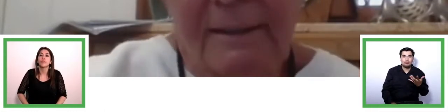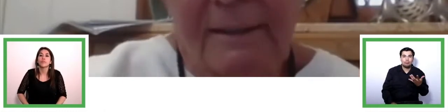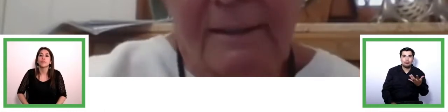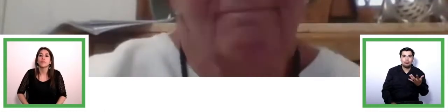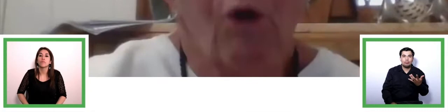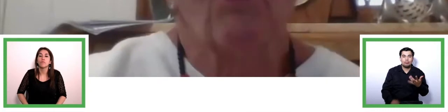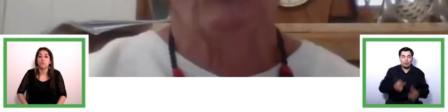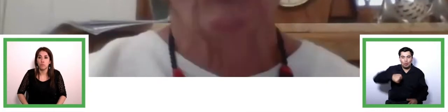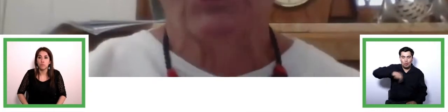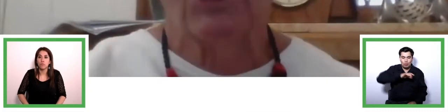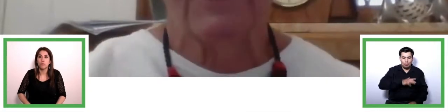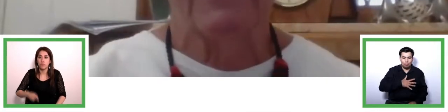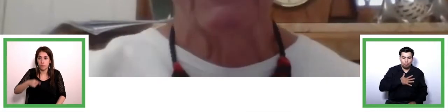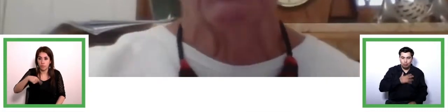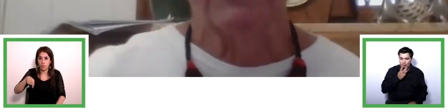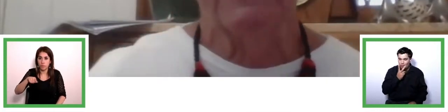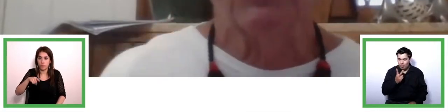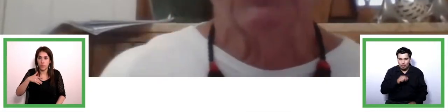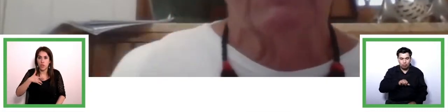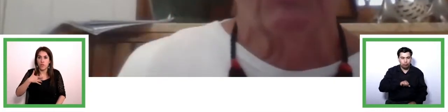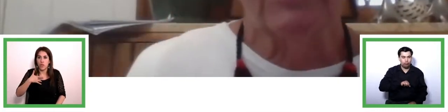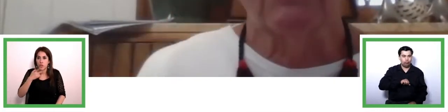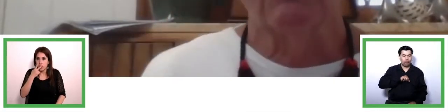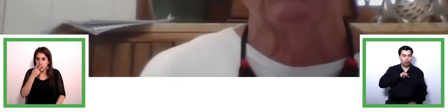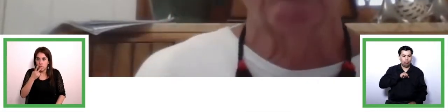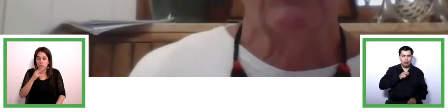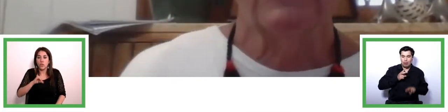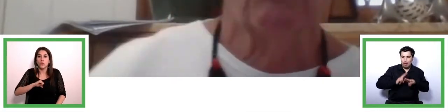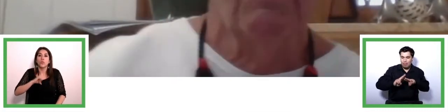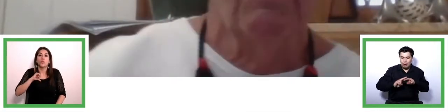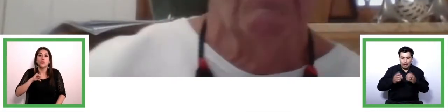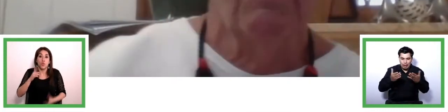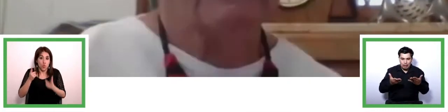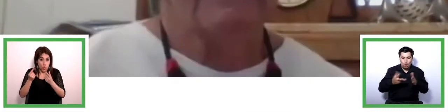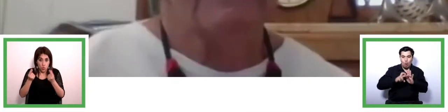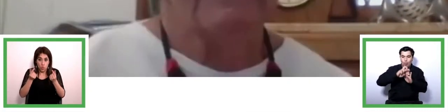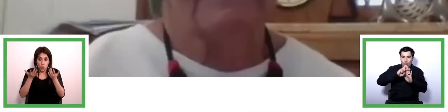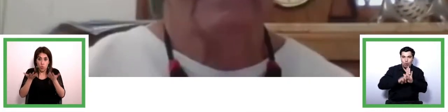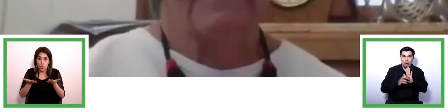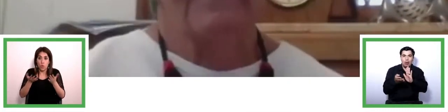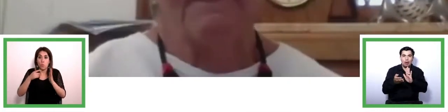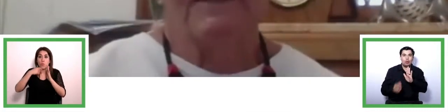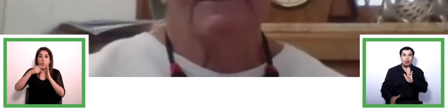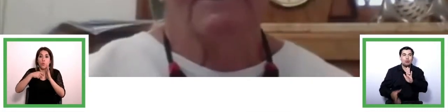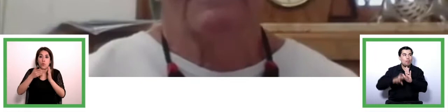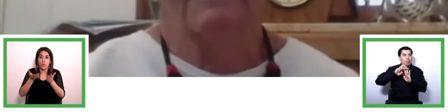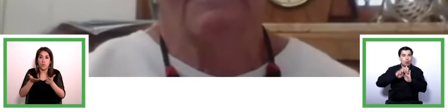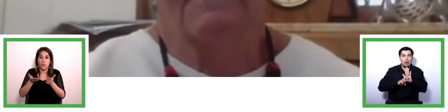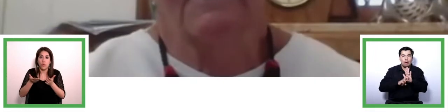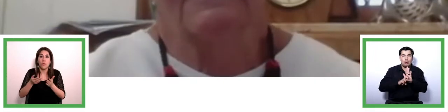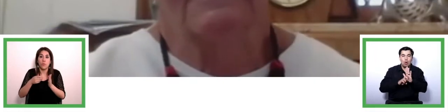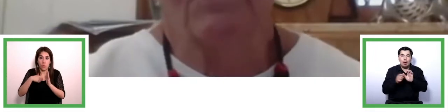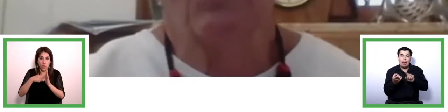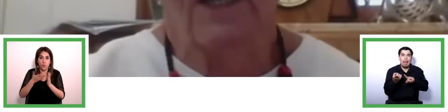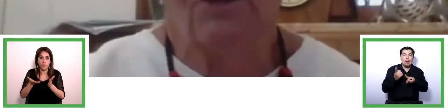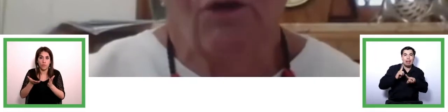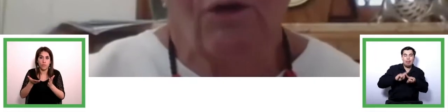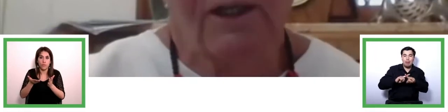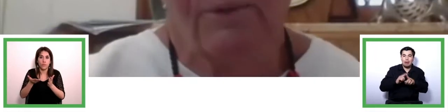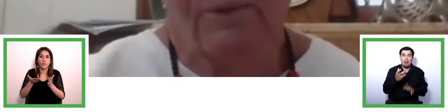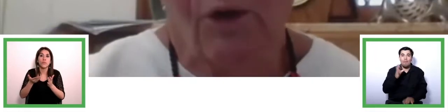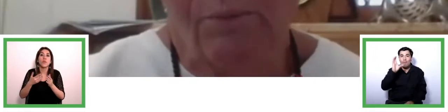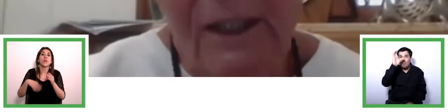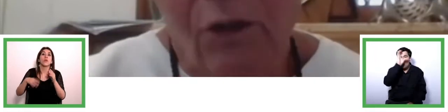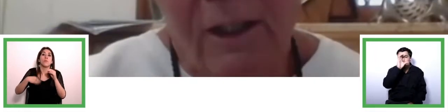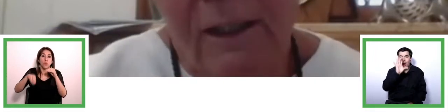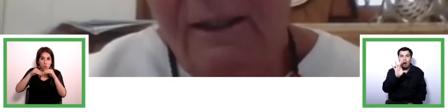estamos orgullosos de haber conseguido este proyecto. Es un proyecto que además está siempre buscando,